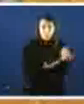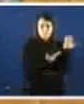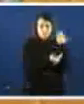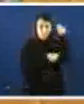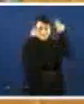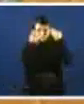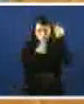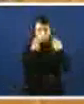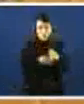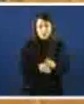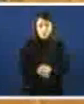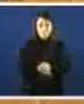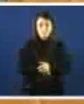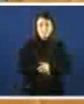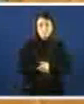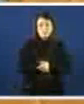canto da apologética,